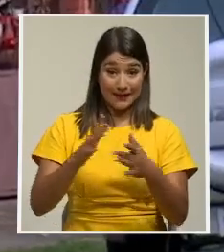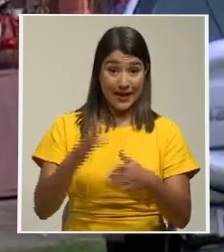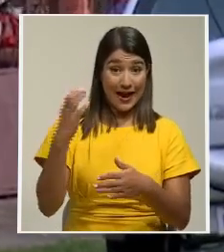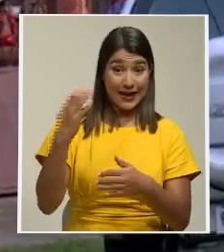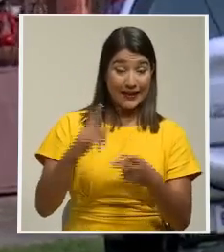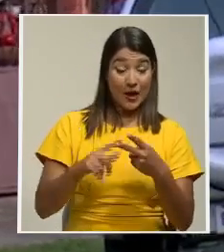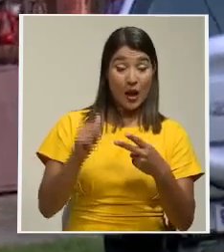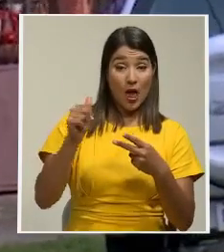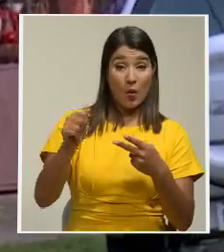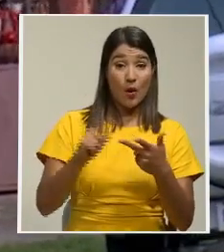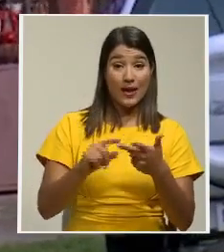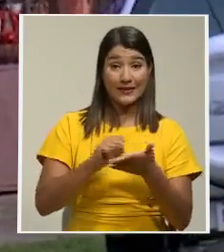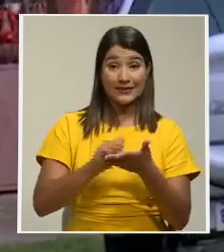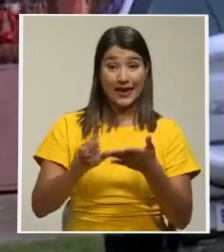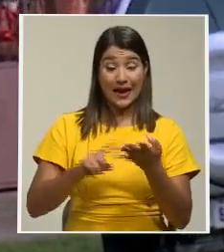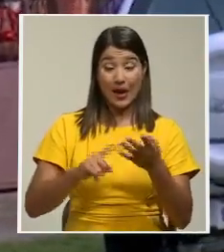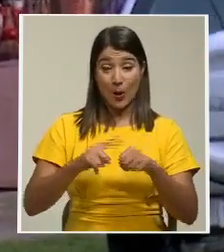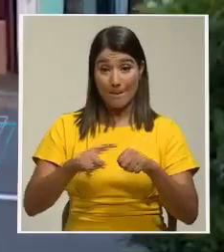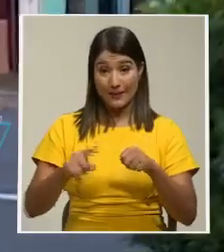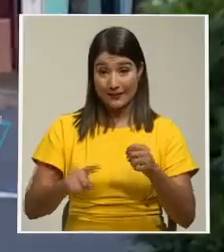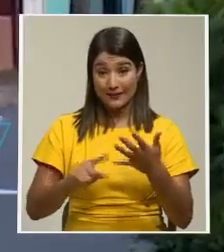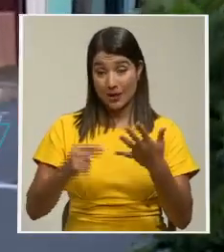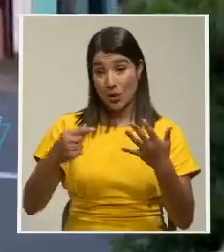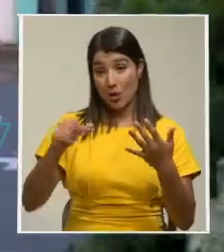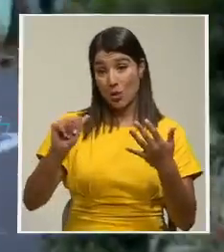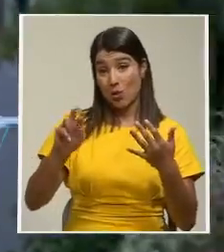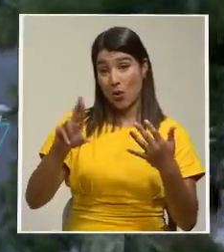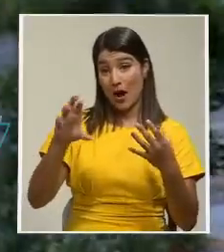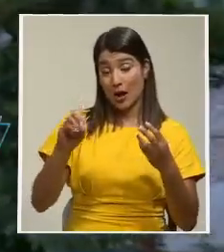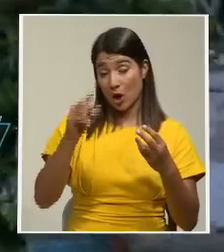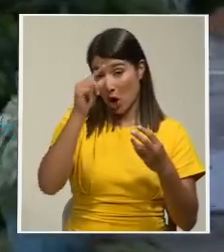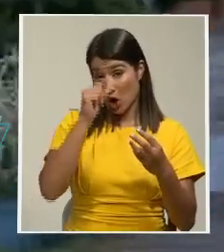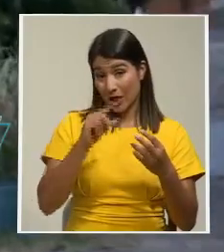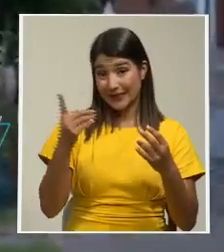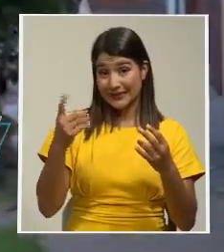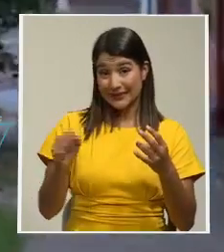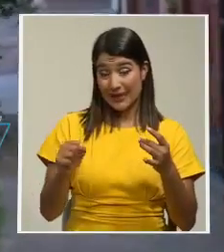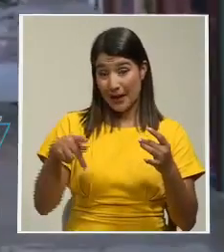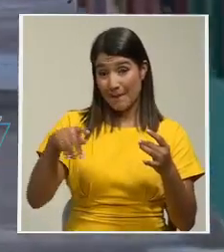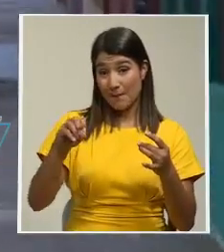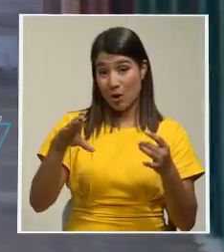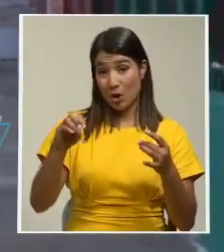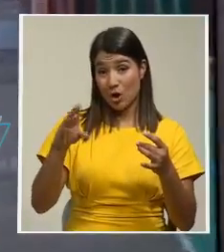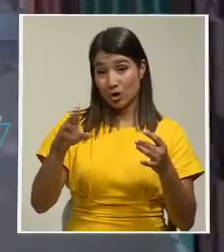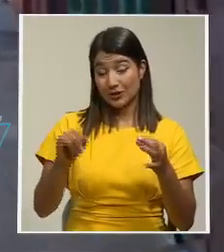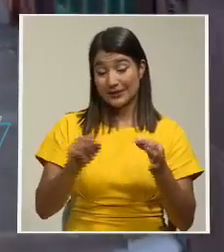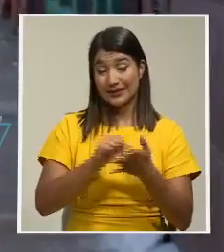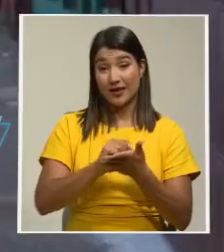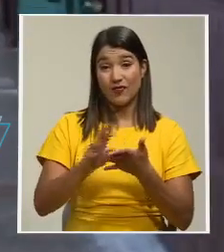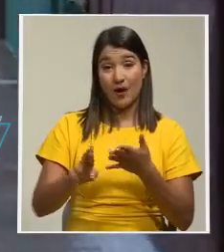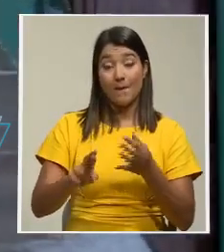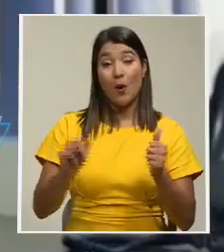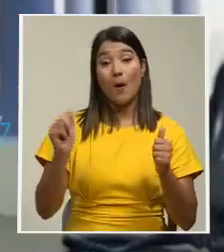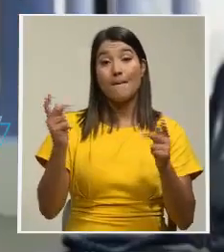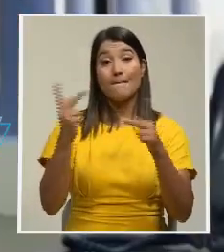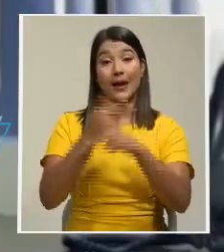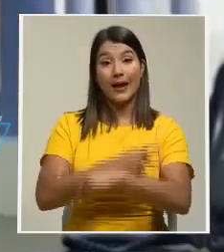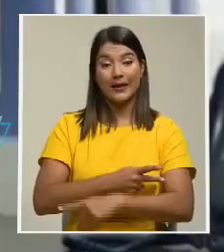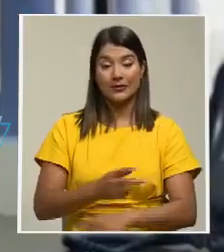Alajuela, San Carlos, Pérez Celedón, El Guarco, Grecia, Desamparados, Pocosí, San Ramón y Paraíso.